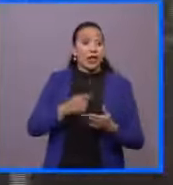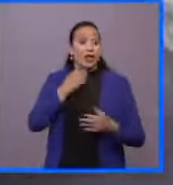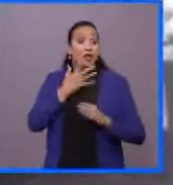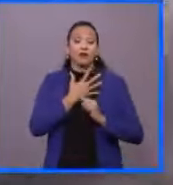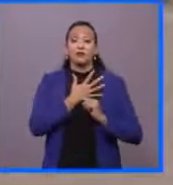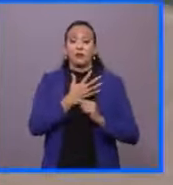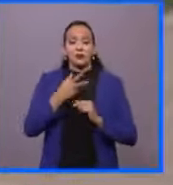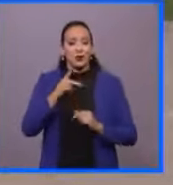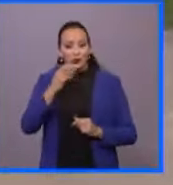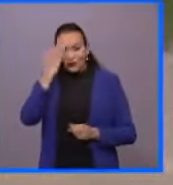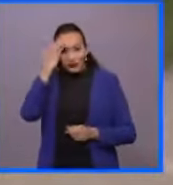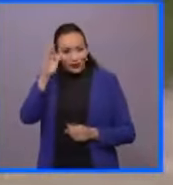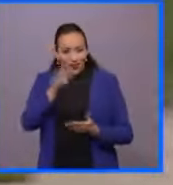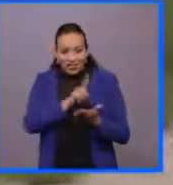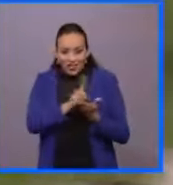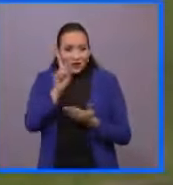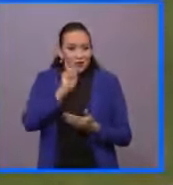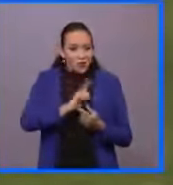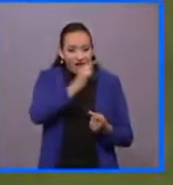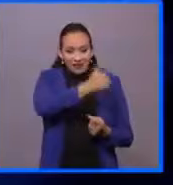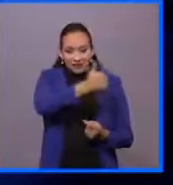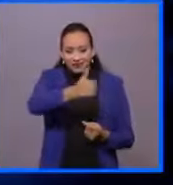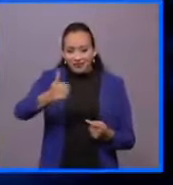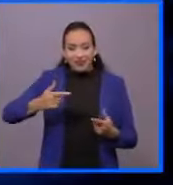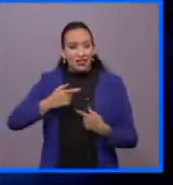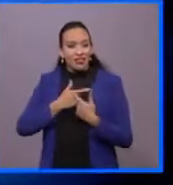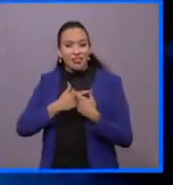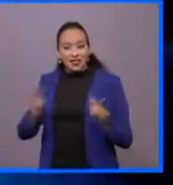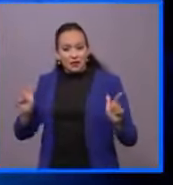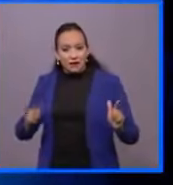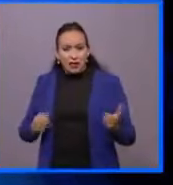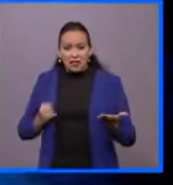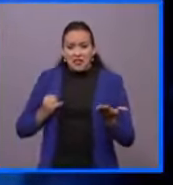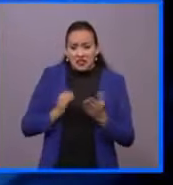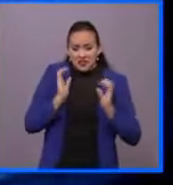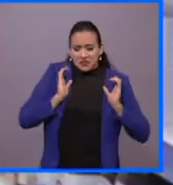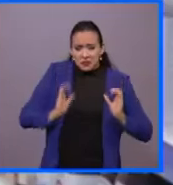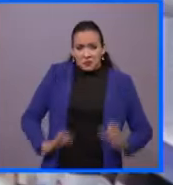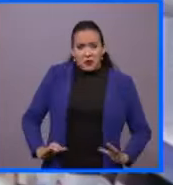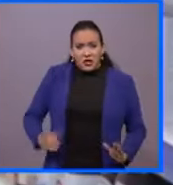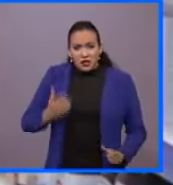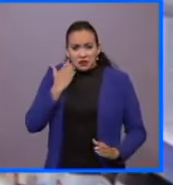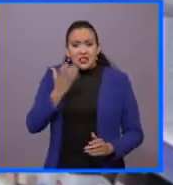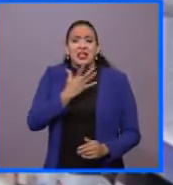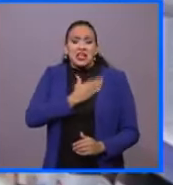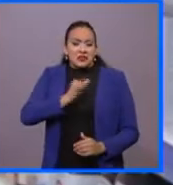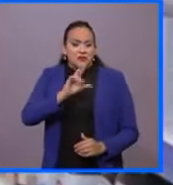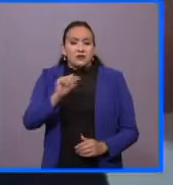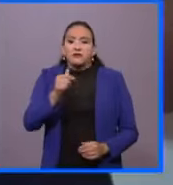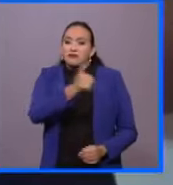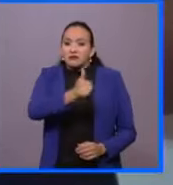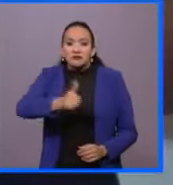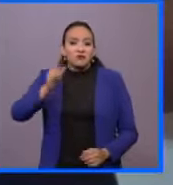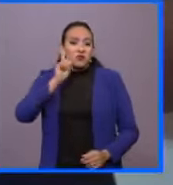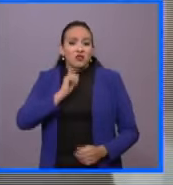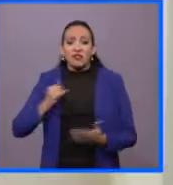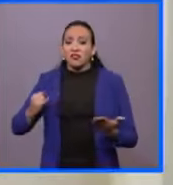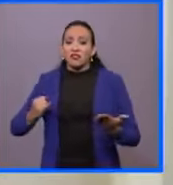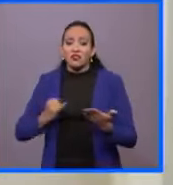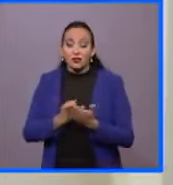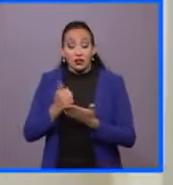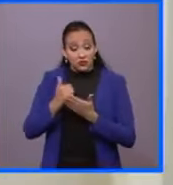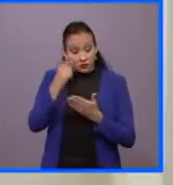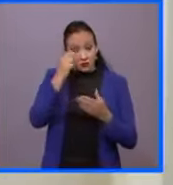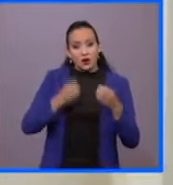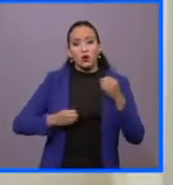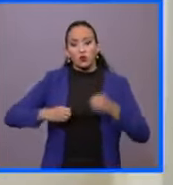que desconocen el derecho de cada mujer a decidir sobre su propio cuerpo, lo que debilita los avances logrados en igualdad y